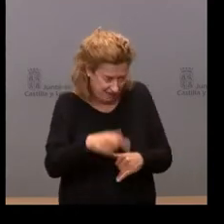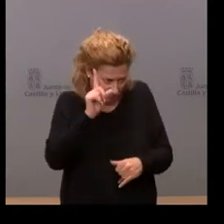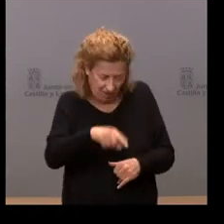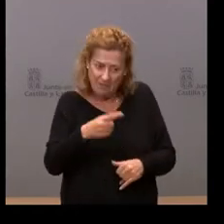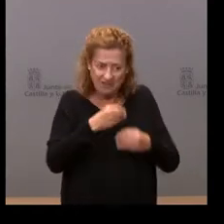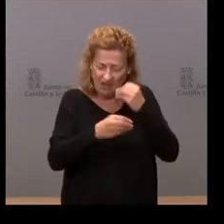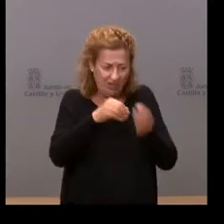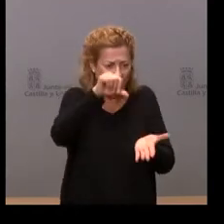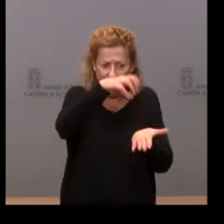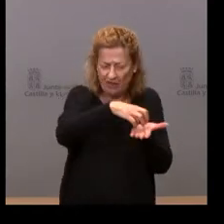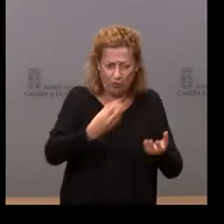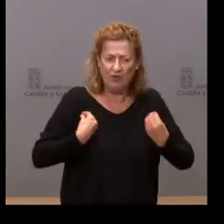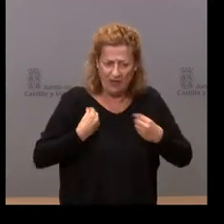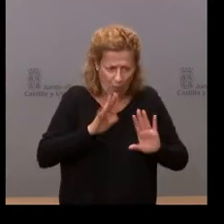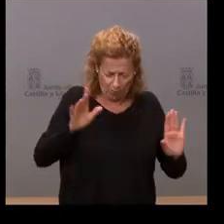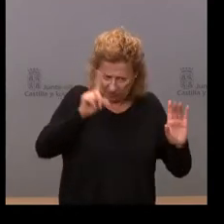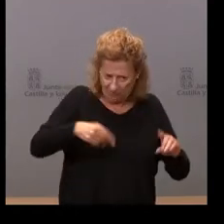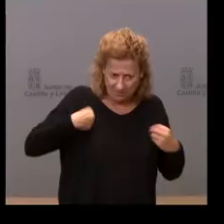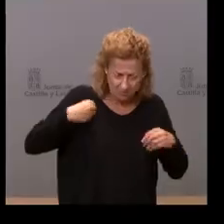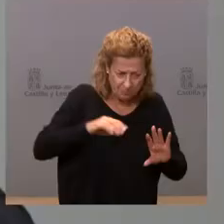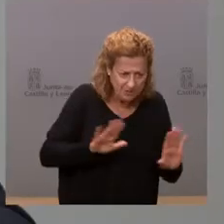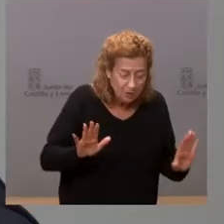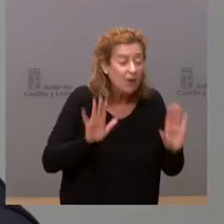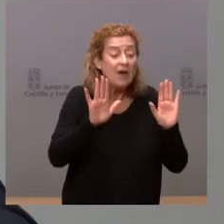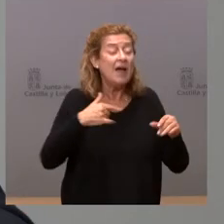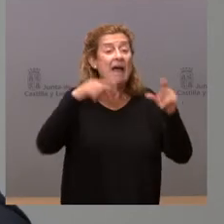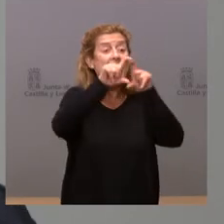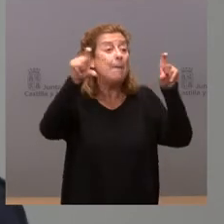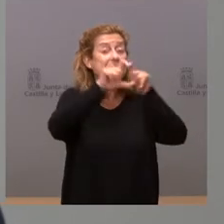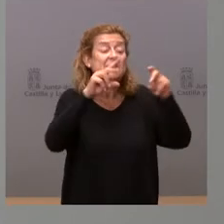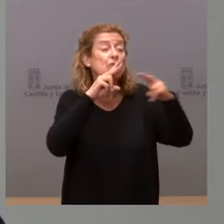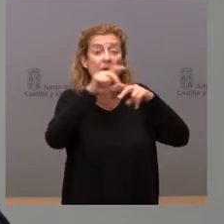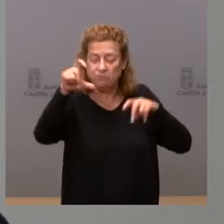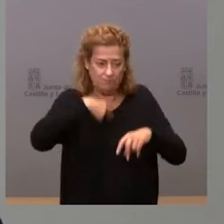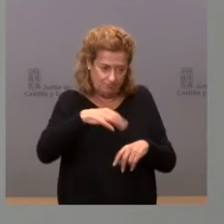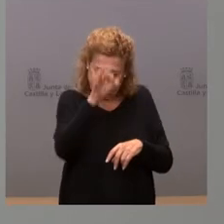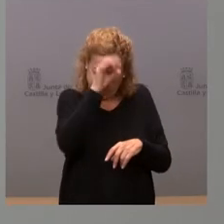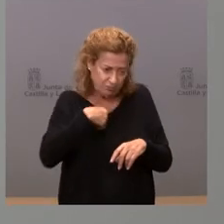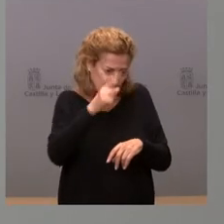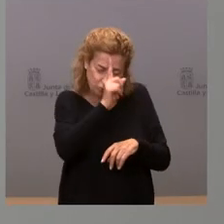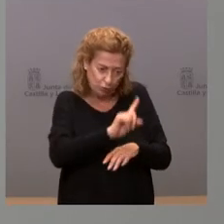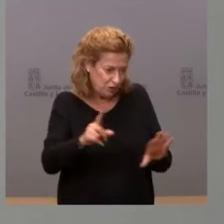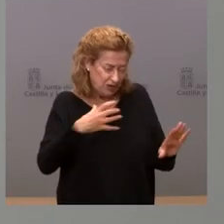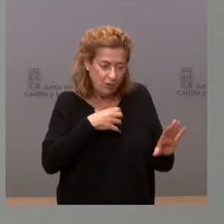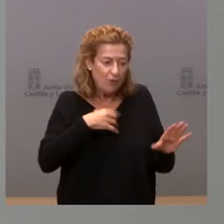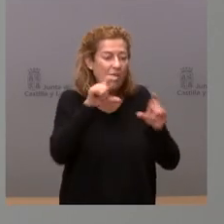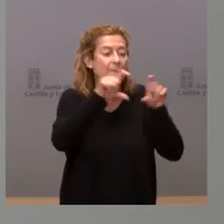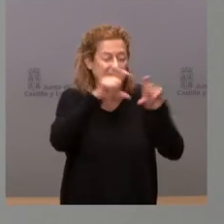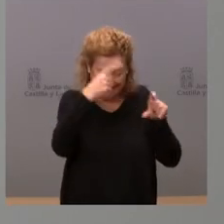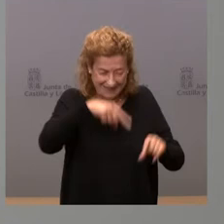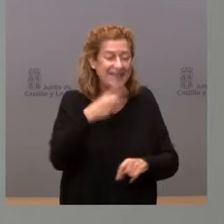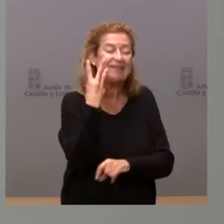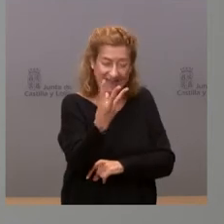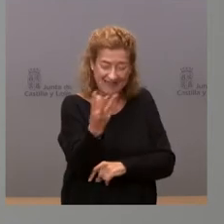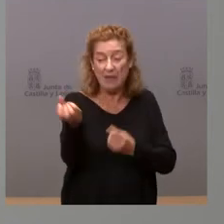si nos puede aclarar un poco también otras empresas no tengo no es como de la información porque no lo dice como aquí de qué empresas son son tres empresas lo que me han